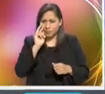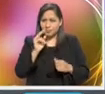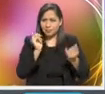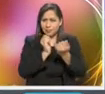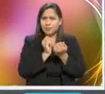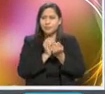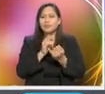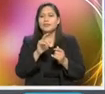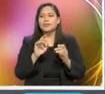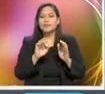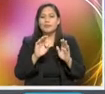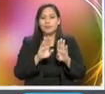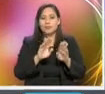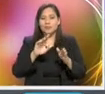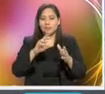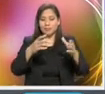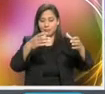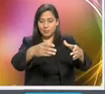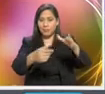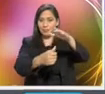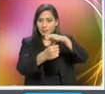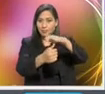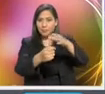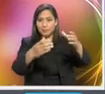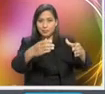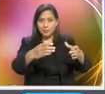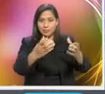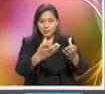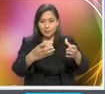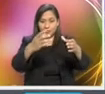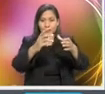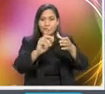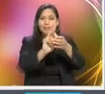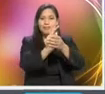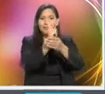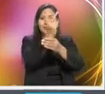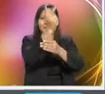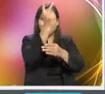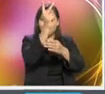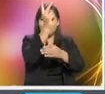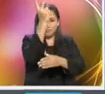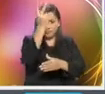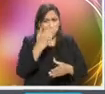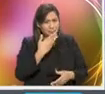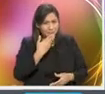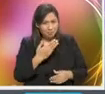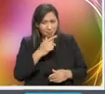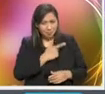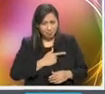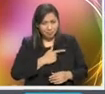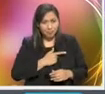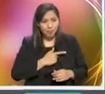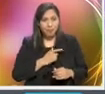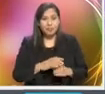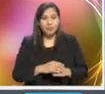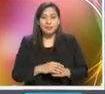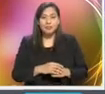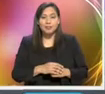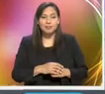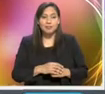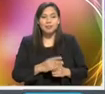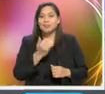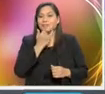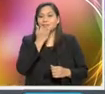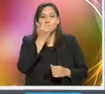en, pues como centros de mesa, metidos como en macetas con flores así. Sí. ¿Eso les gusta a ellos? Eso es un